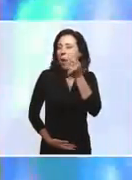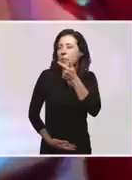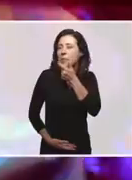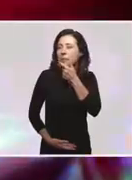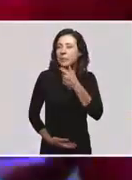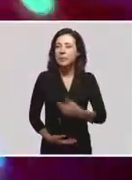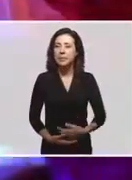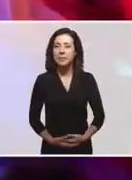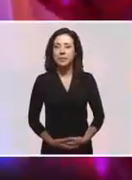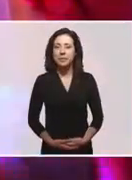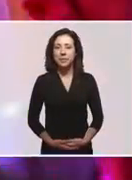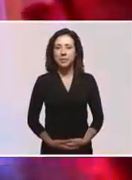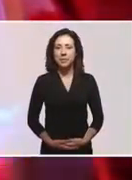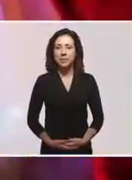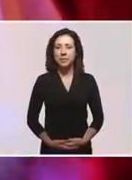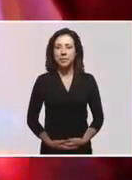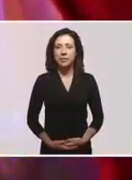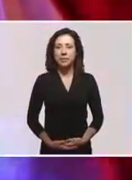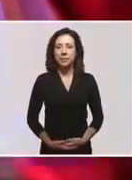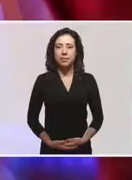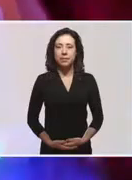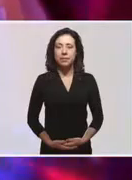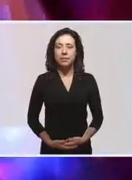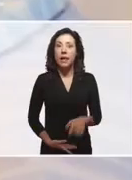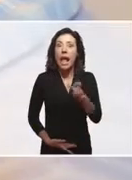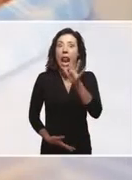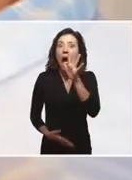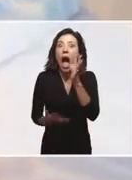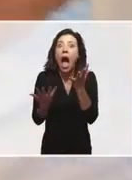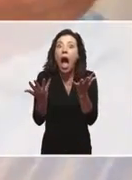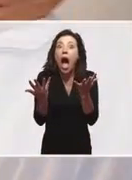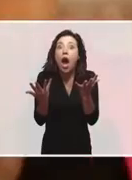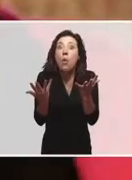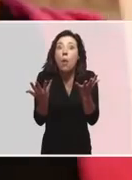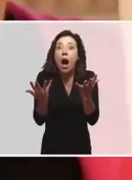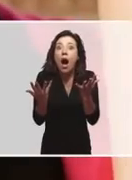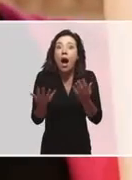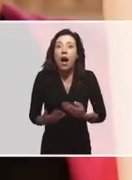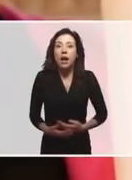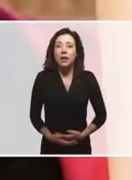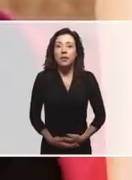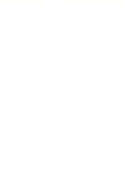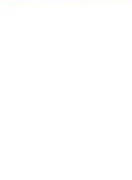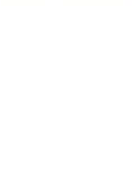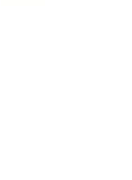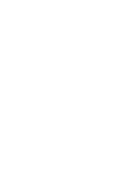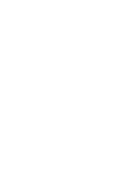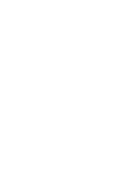¡El agua!